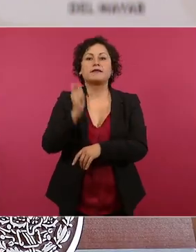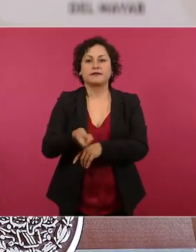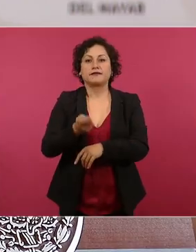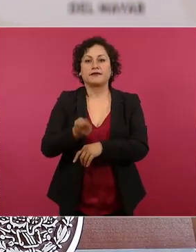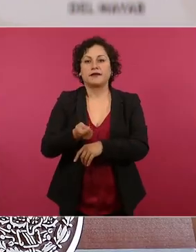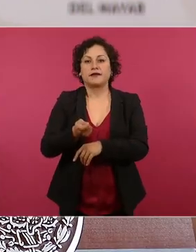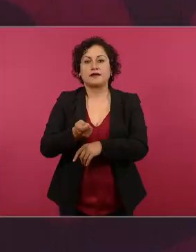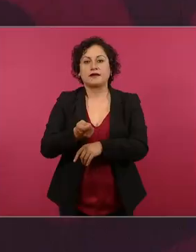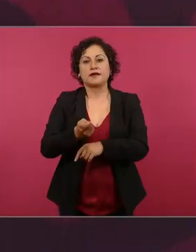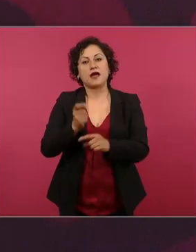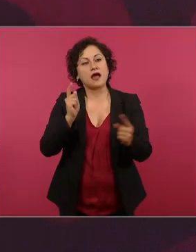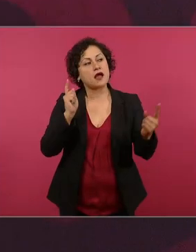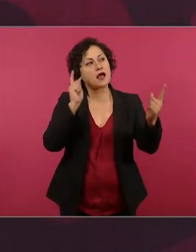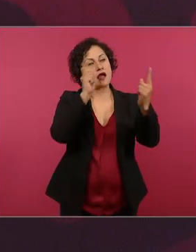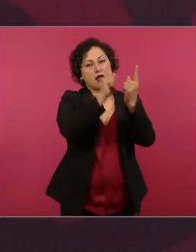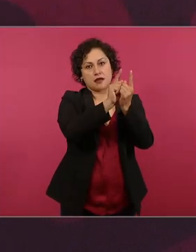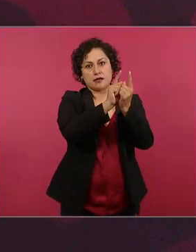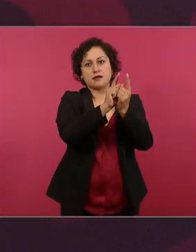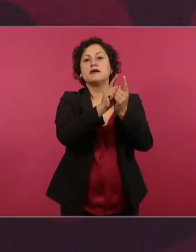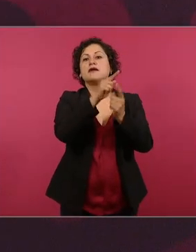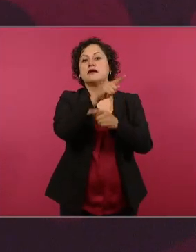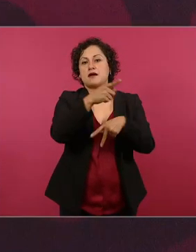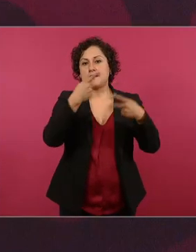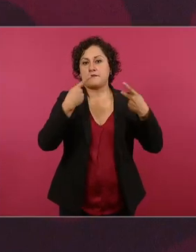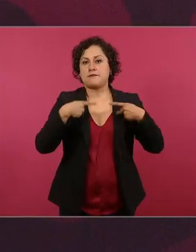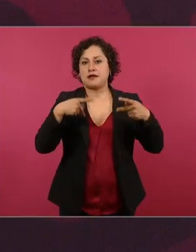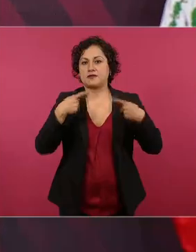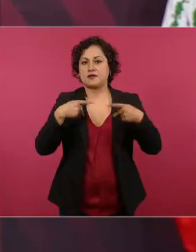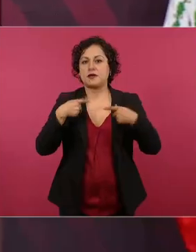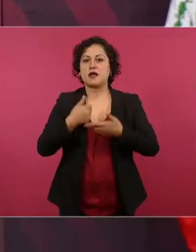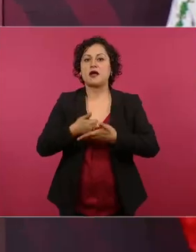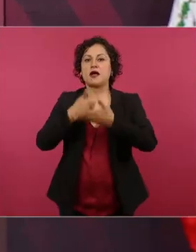el traficante de personas,